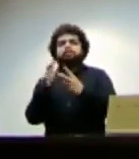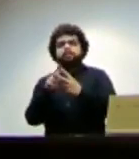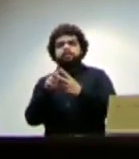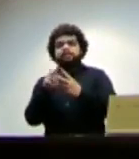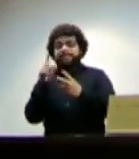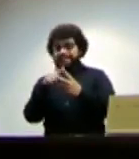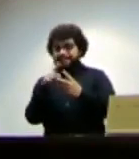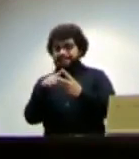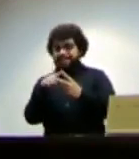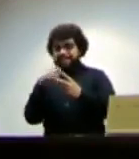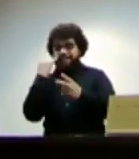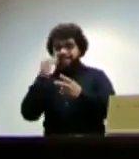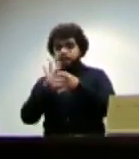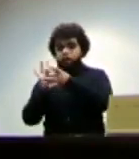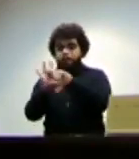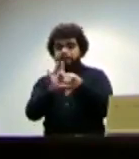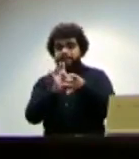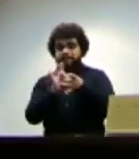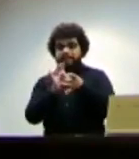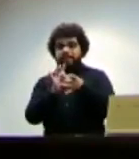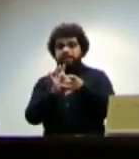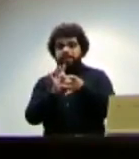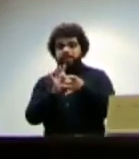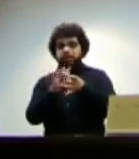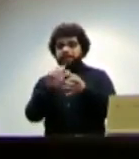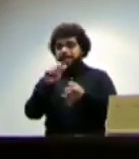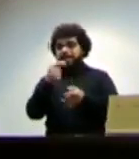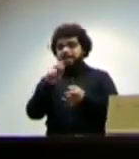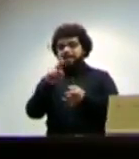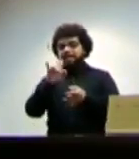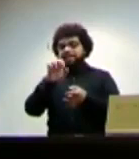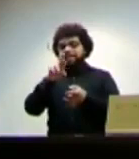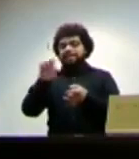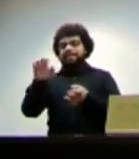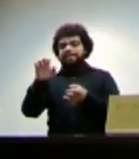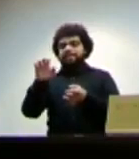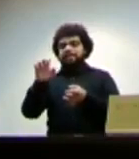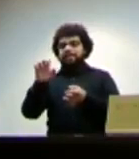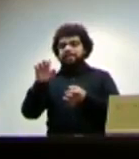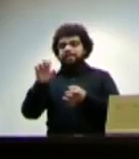combinado de Aguirre, las unidades las podemos utilizar